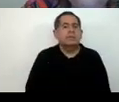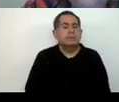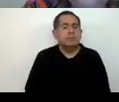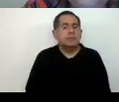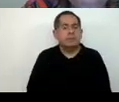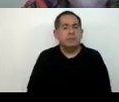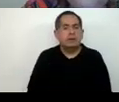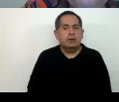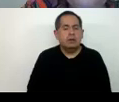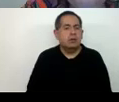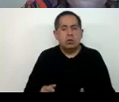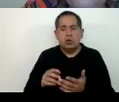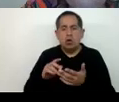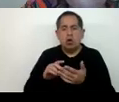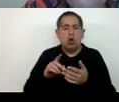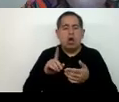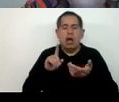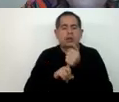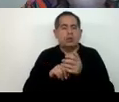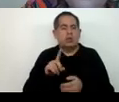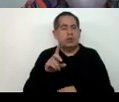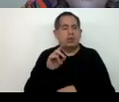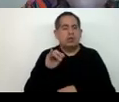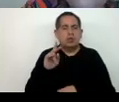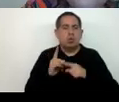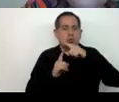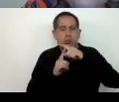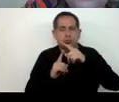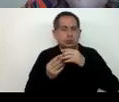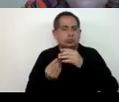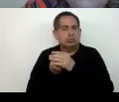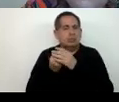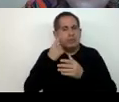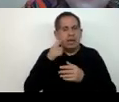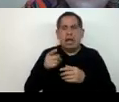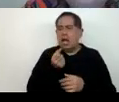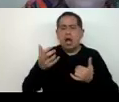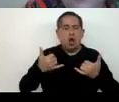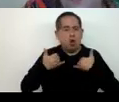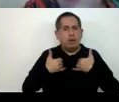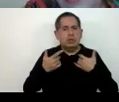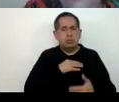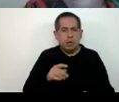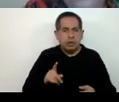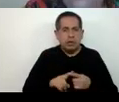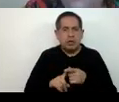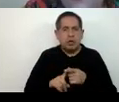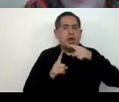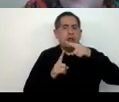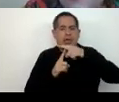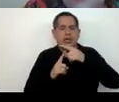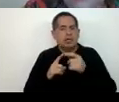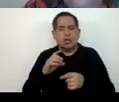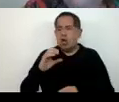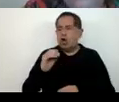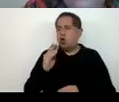el dispositivo intrauterino para personas nulíparas, en el caso de adolescentes, la T de cobre que no contiene